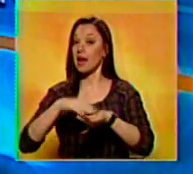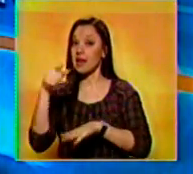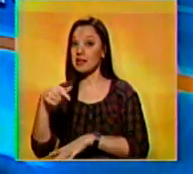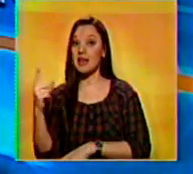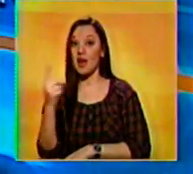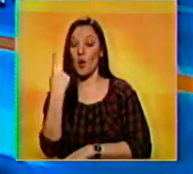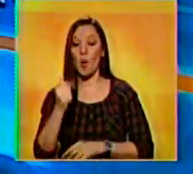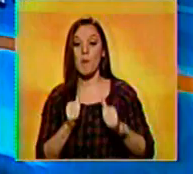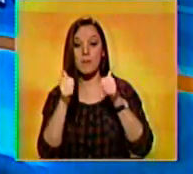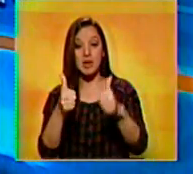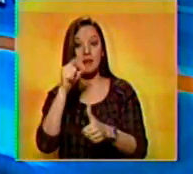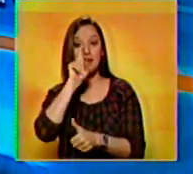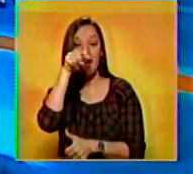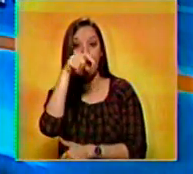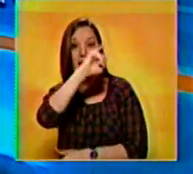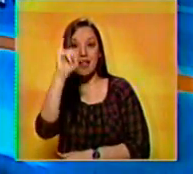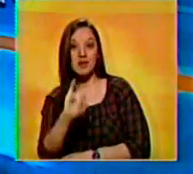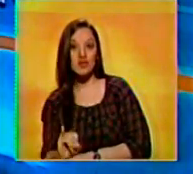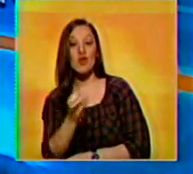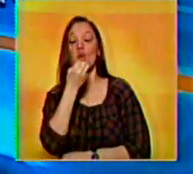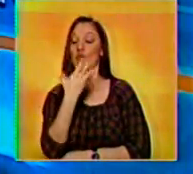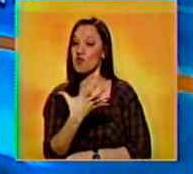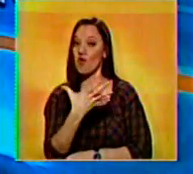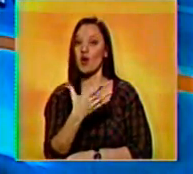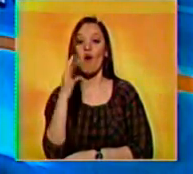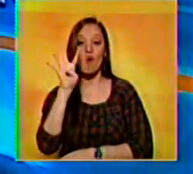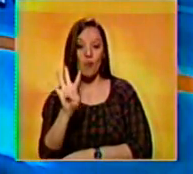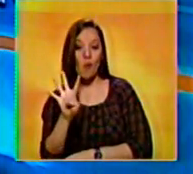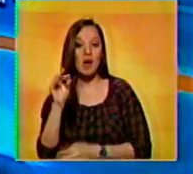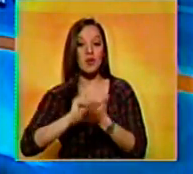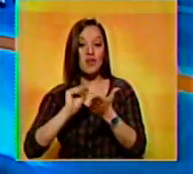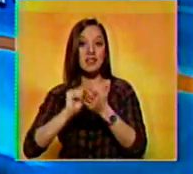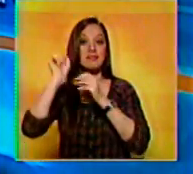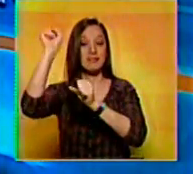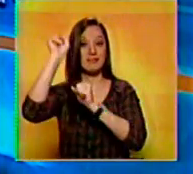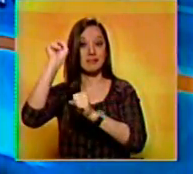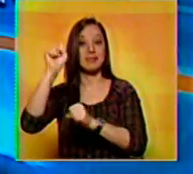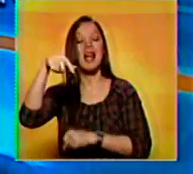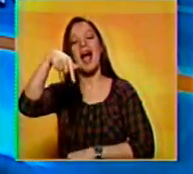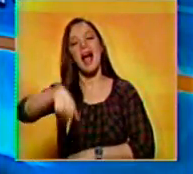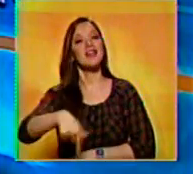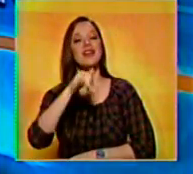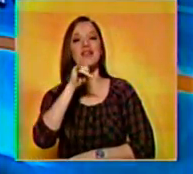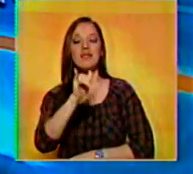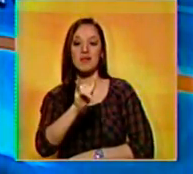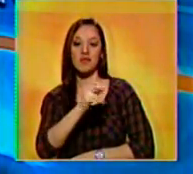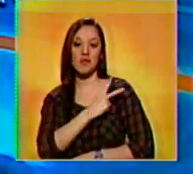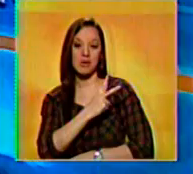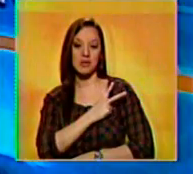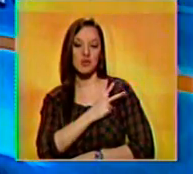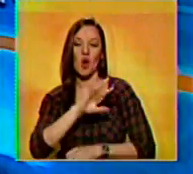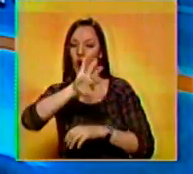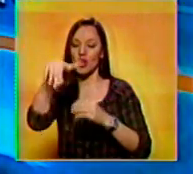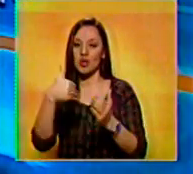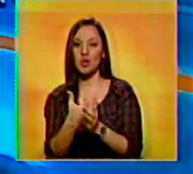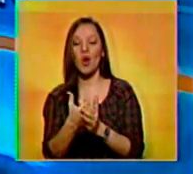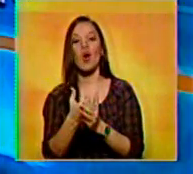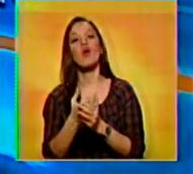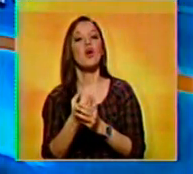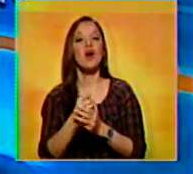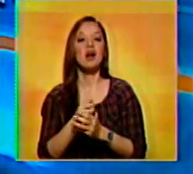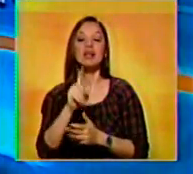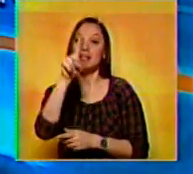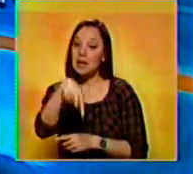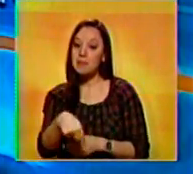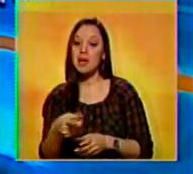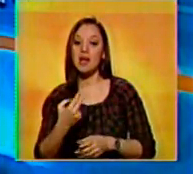de nuestra pelota. Los rapaces sumaron su cuarta victoria en un encuentro transmitido por el equipo campeón de Venevisión. Todo esto en una jornada en la que también ganaron los